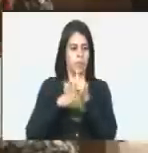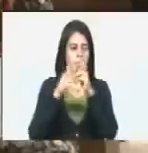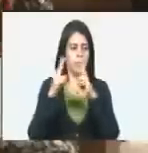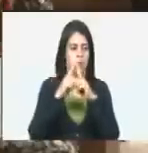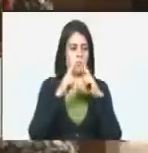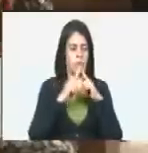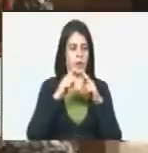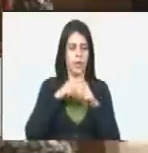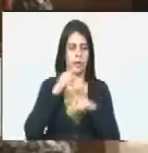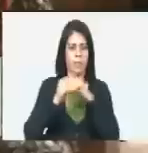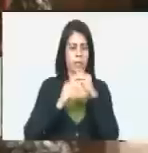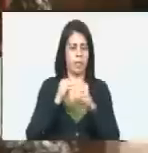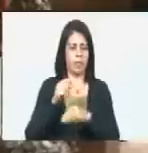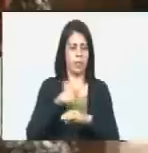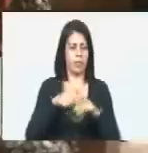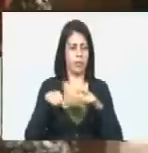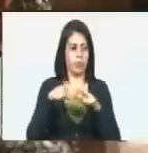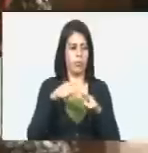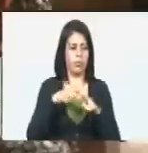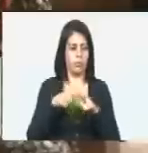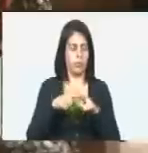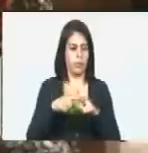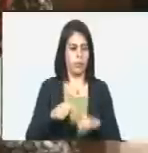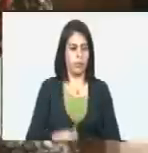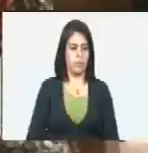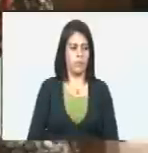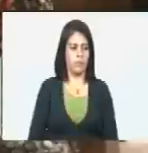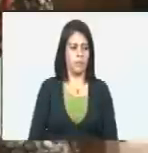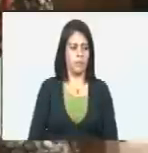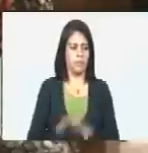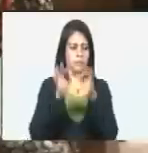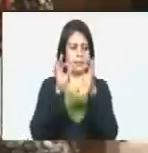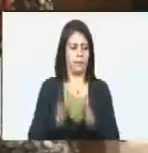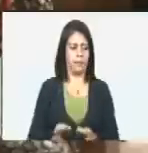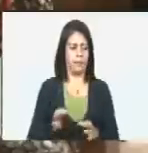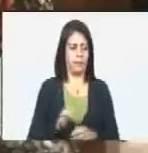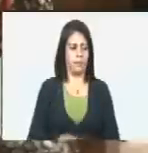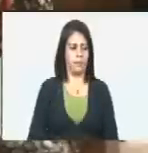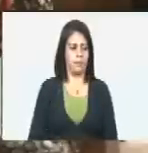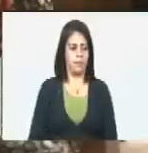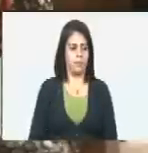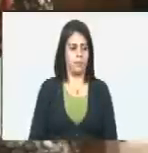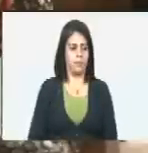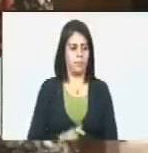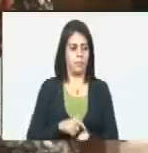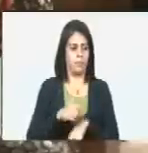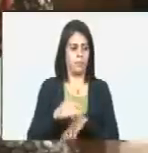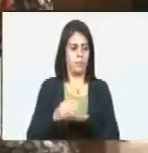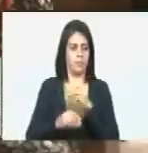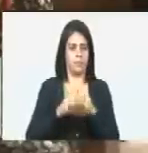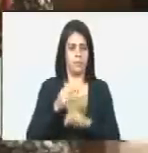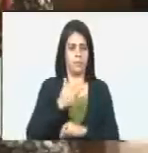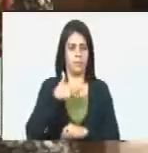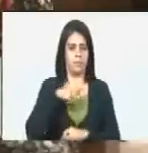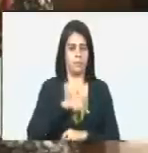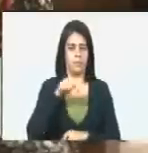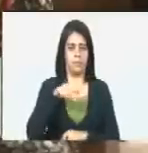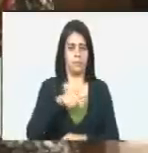en su parte más directa, más concreta, el momento en el que estamos y en el que está